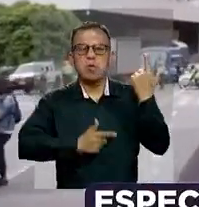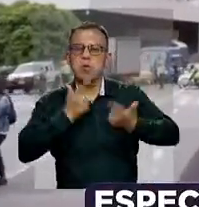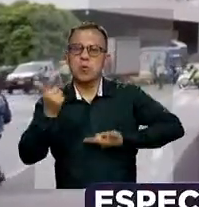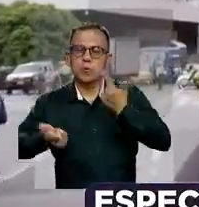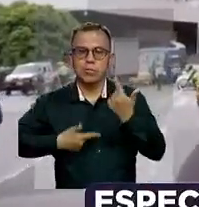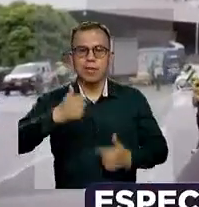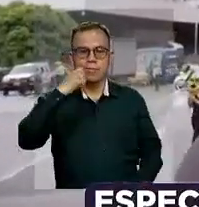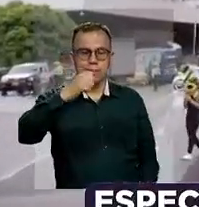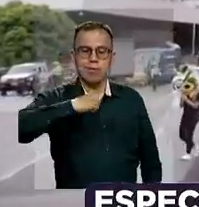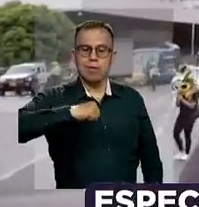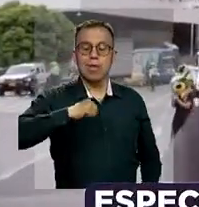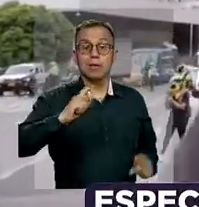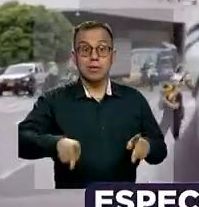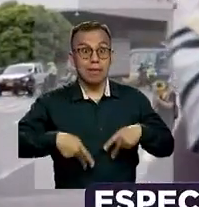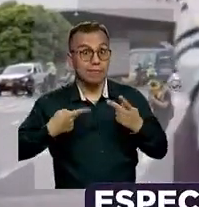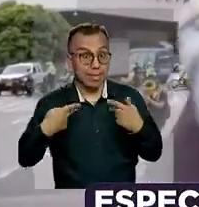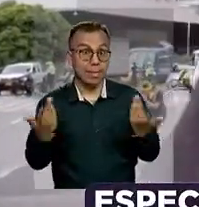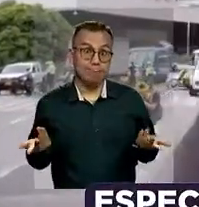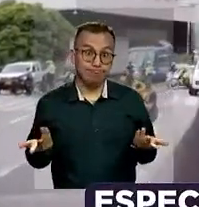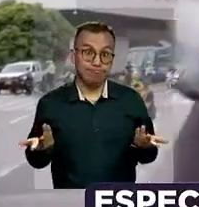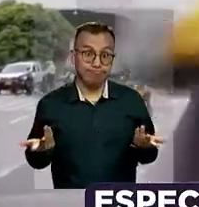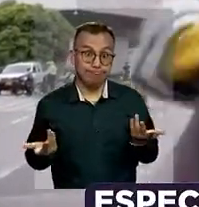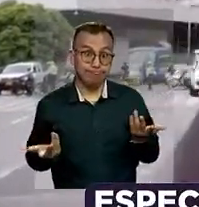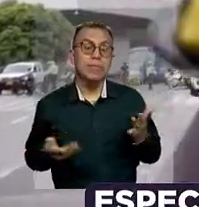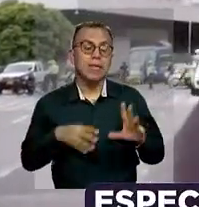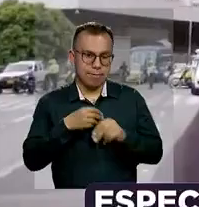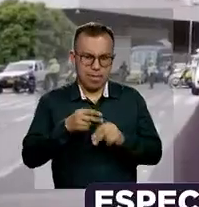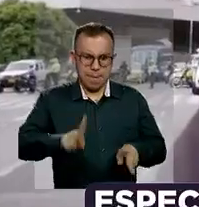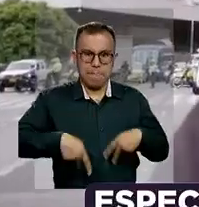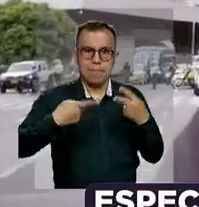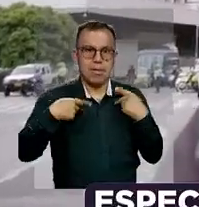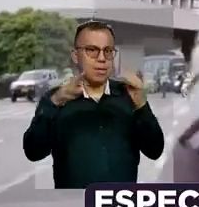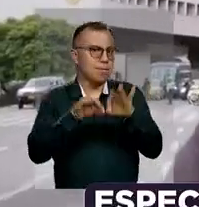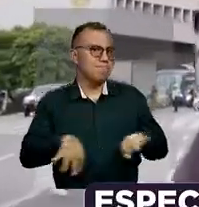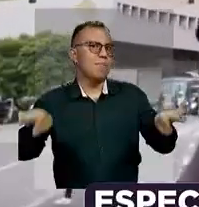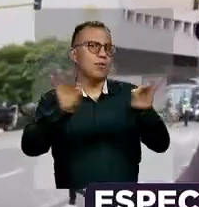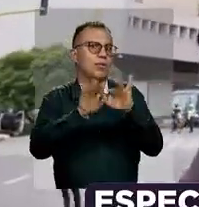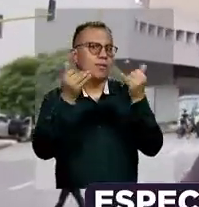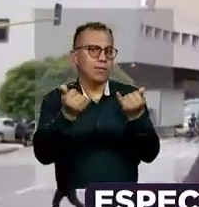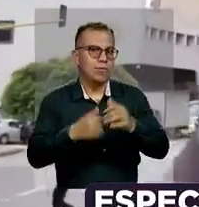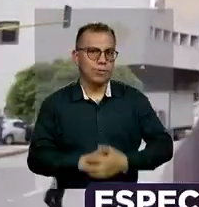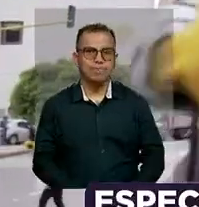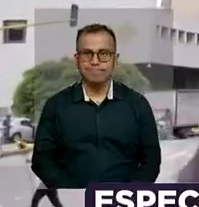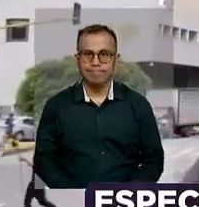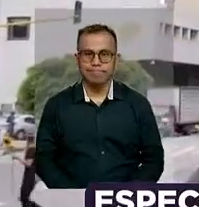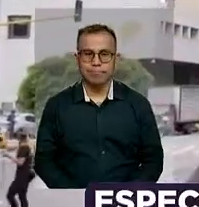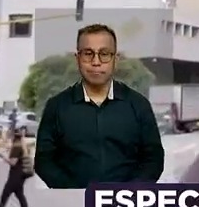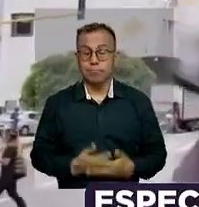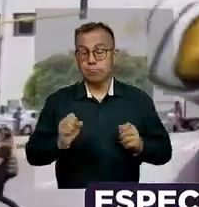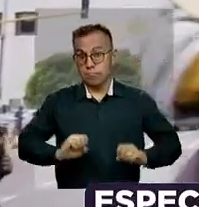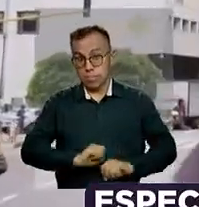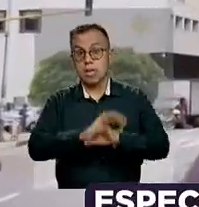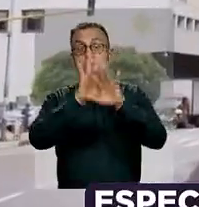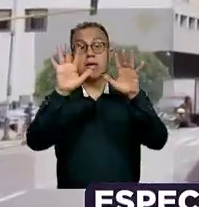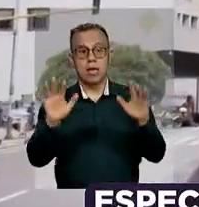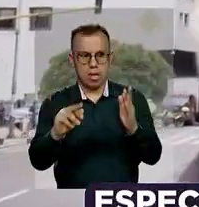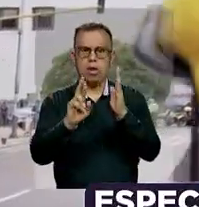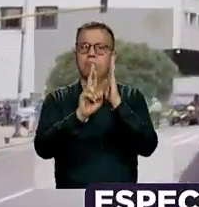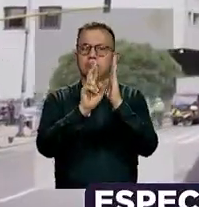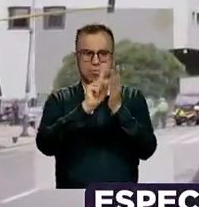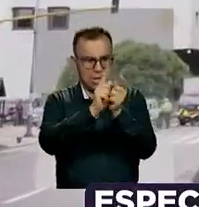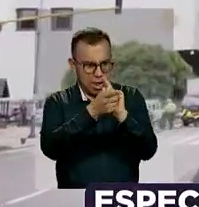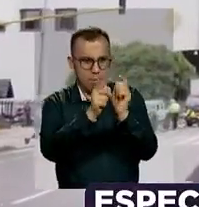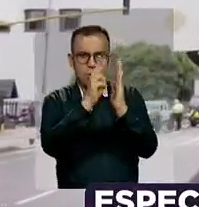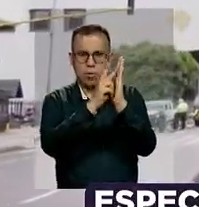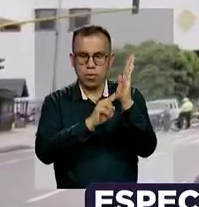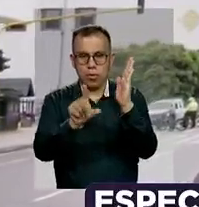nuestros derechos, por la vida. Y la vida es lo más importante en este momento. Por supuesto, las reformas